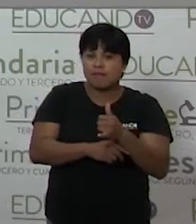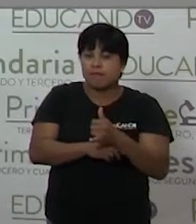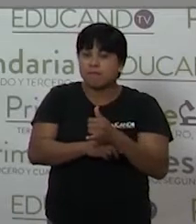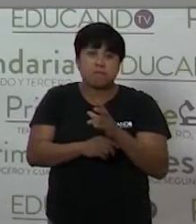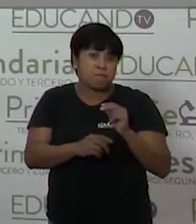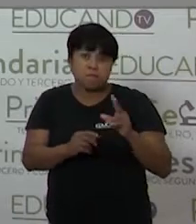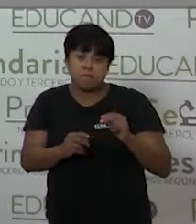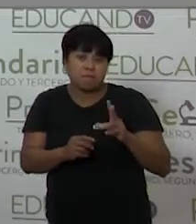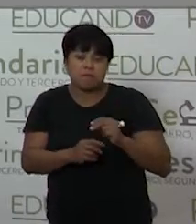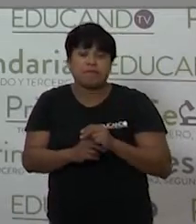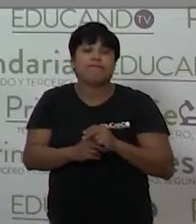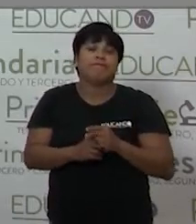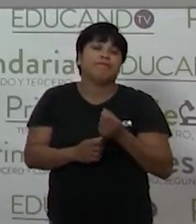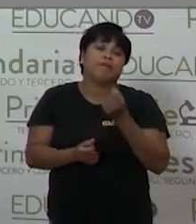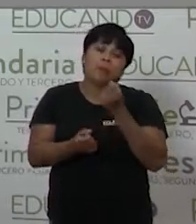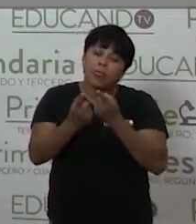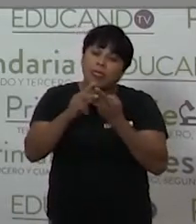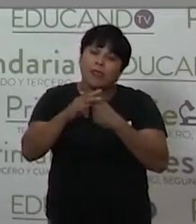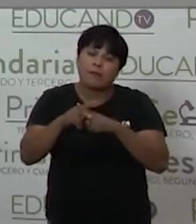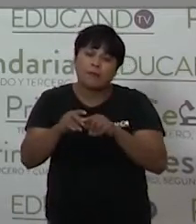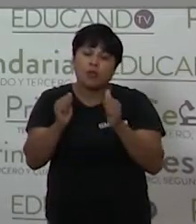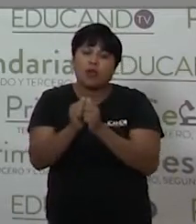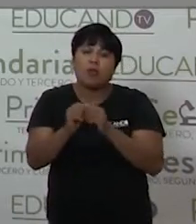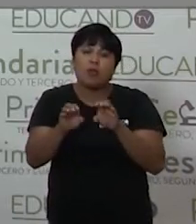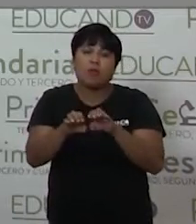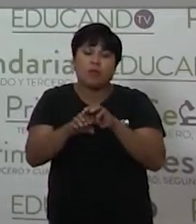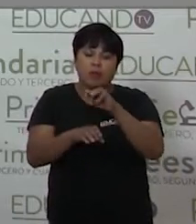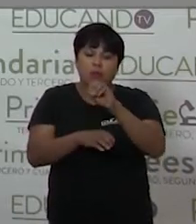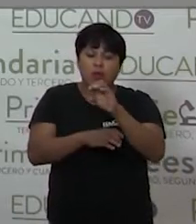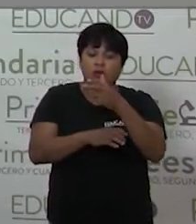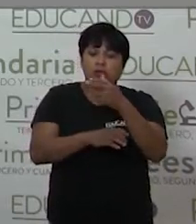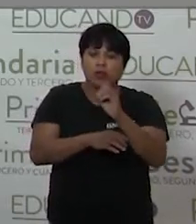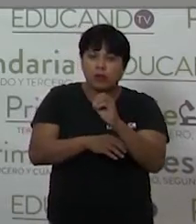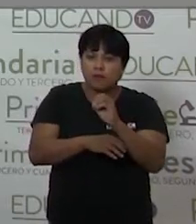no alguno que empiece como mucho